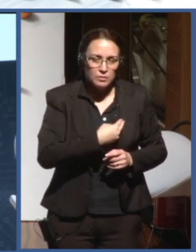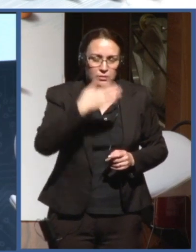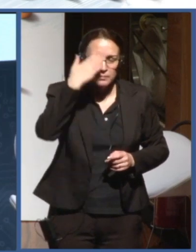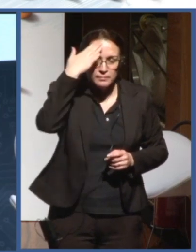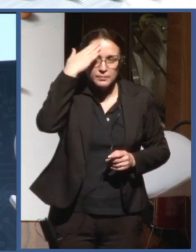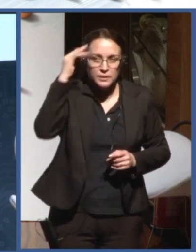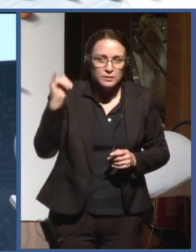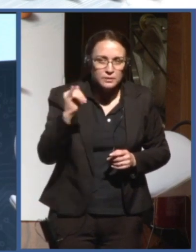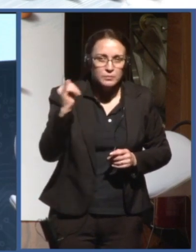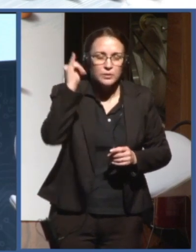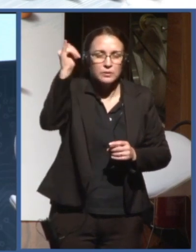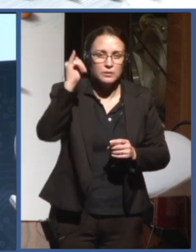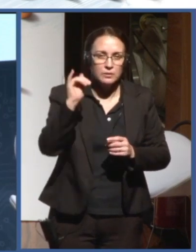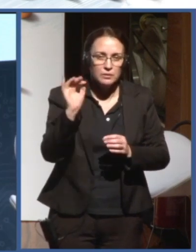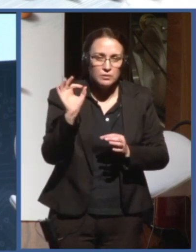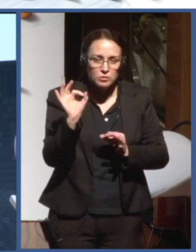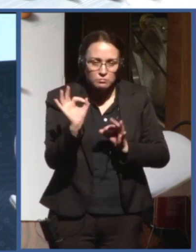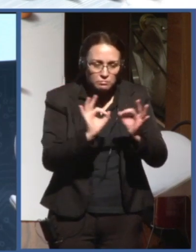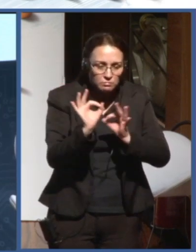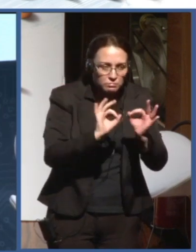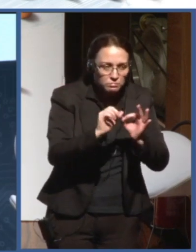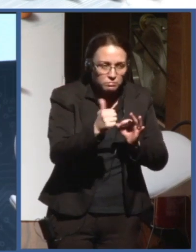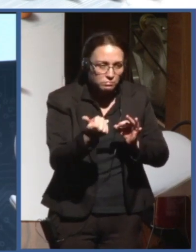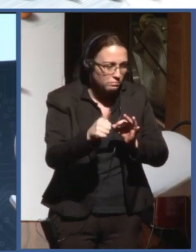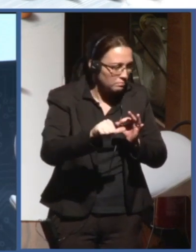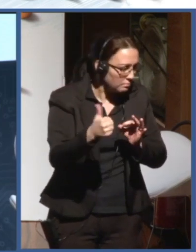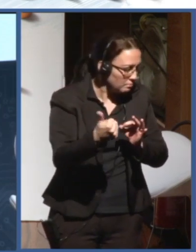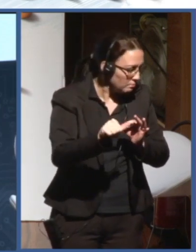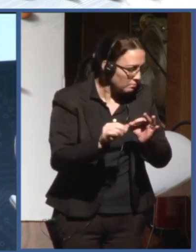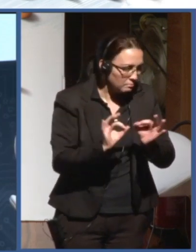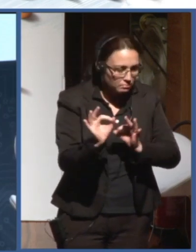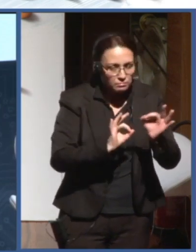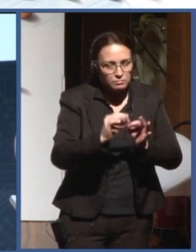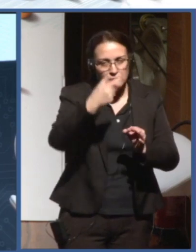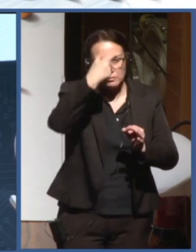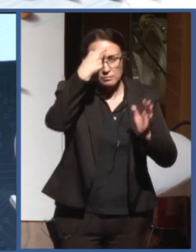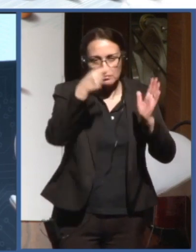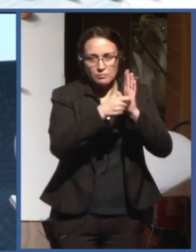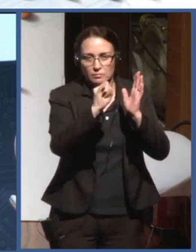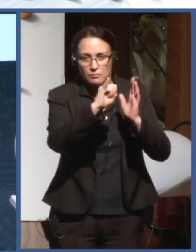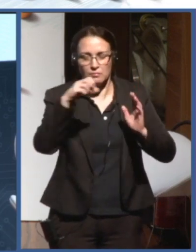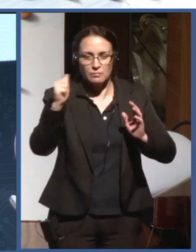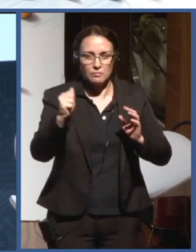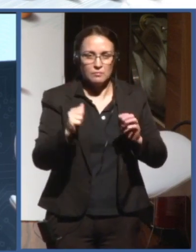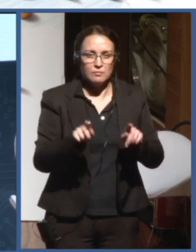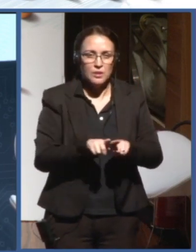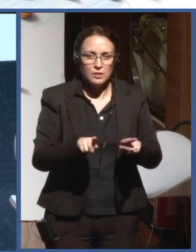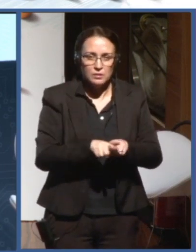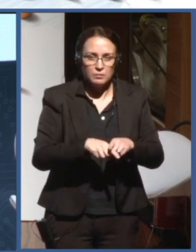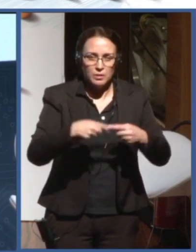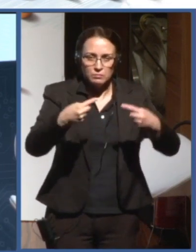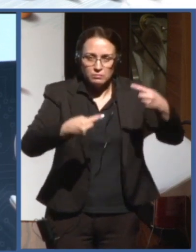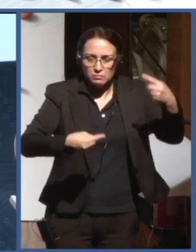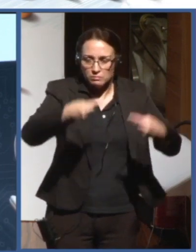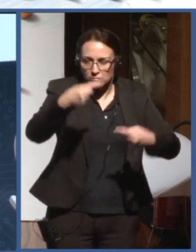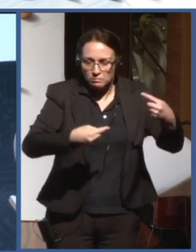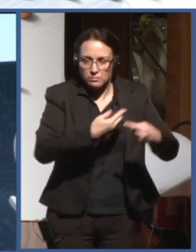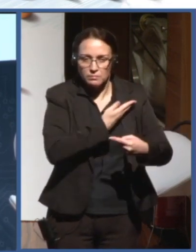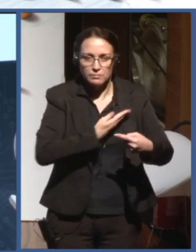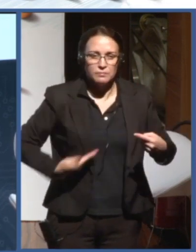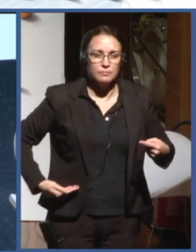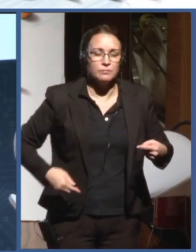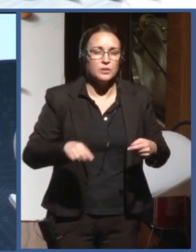un poco más en inteligencia artificial, de levantamiento de políticas, iniciativas y cuáles son los temas más importantes a fin de